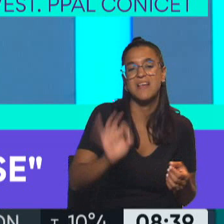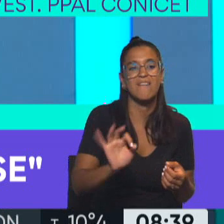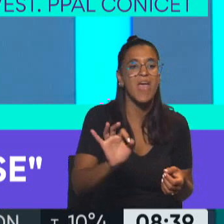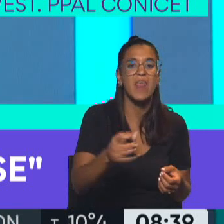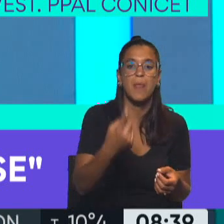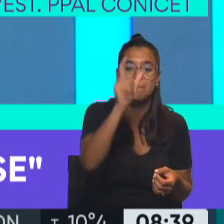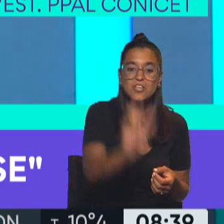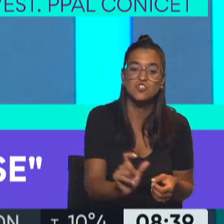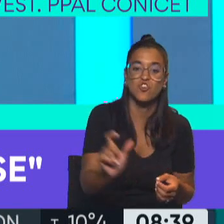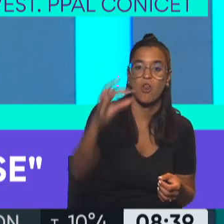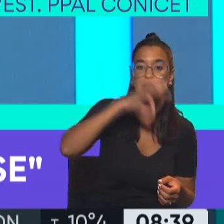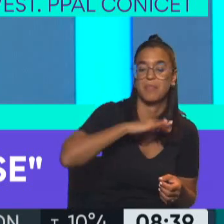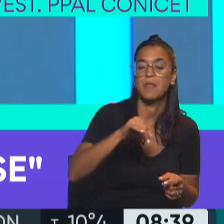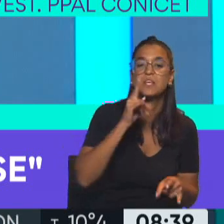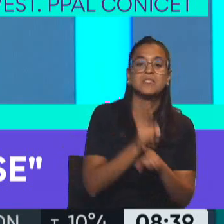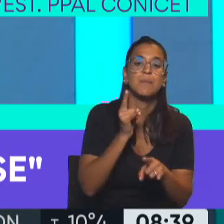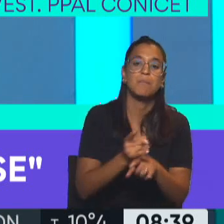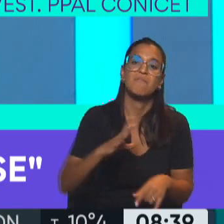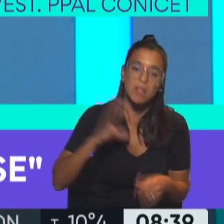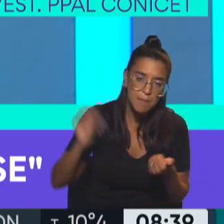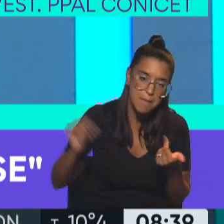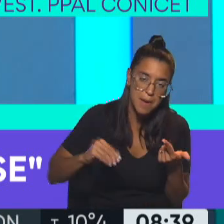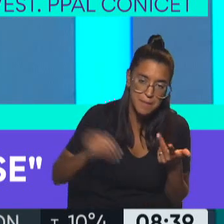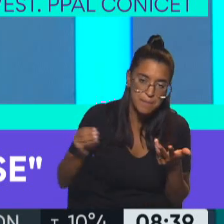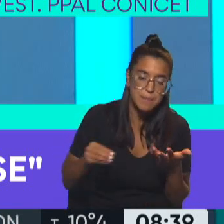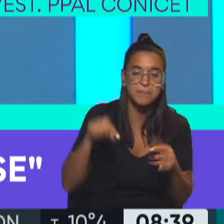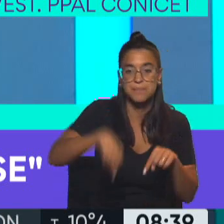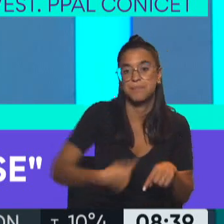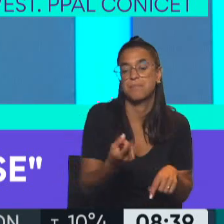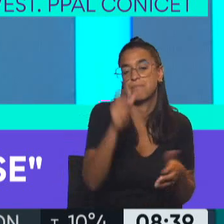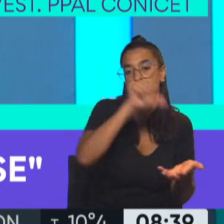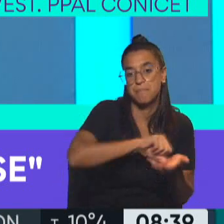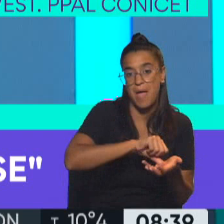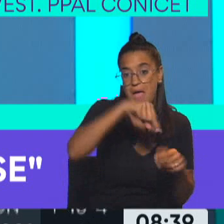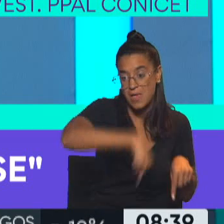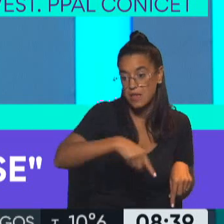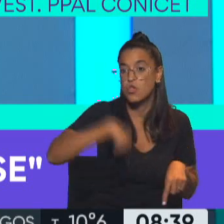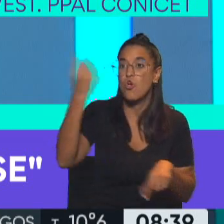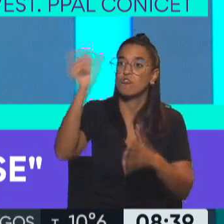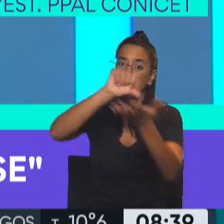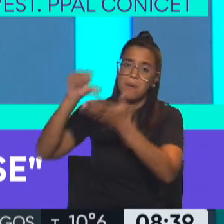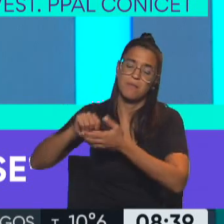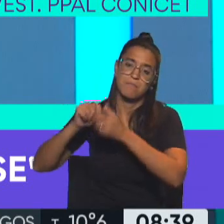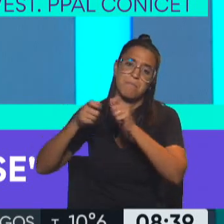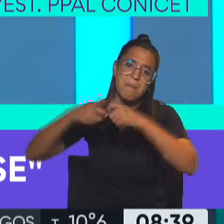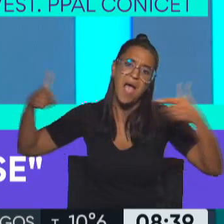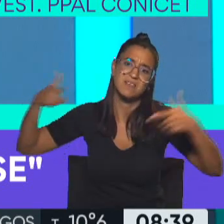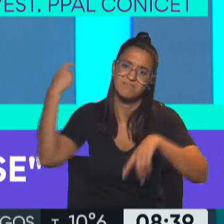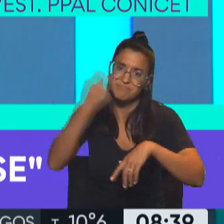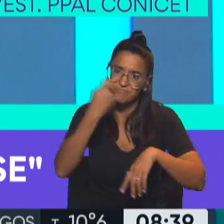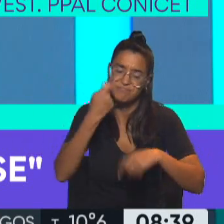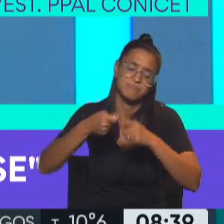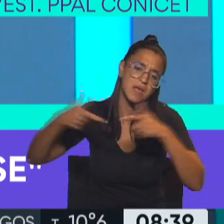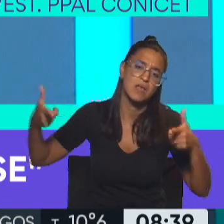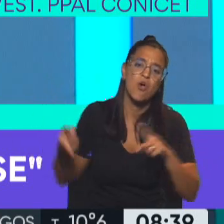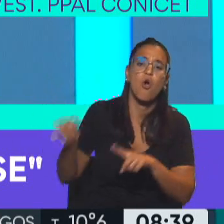persona infectada. El tema es que siempre es insuficiente, acá y en los países donde se hacen testeos mucho más agresivos. Con respecto a lo